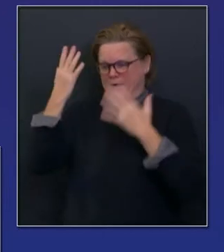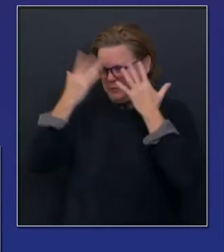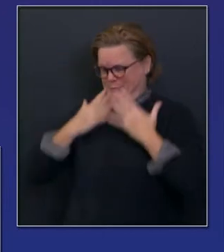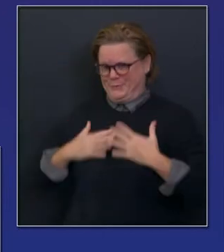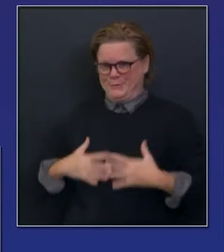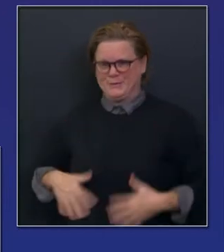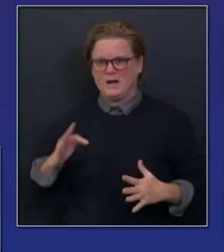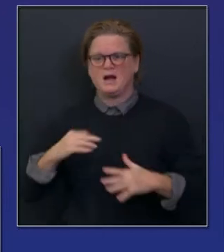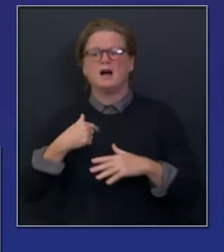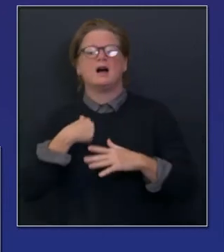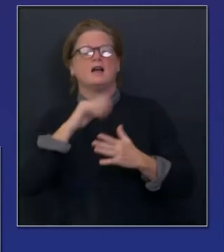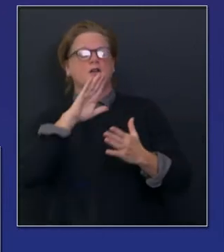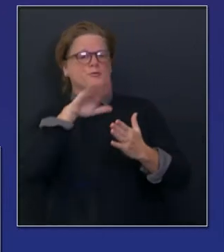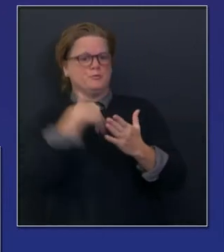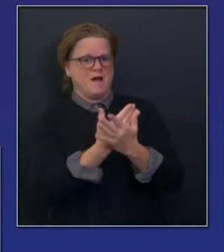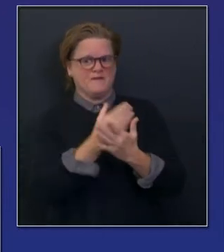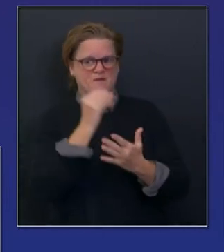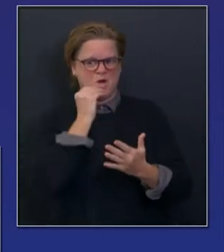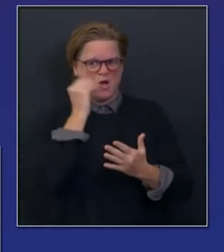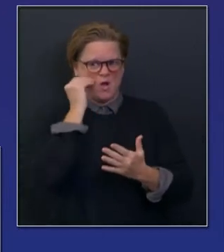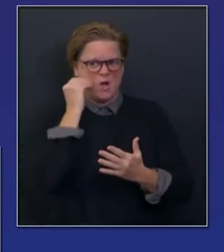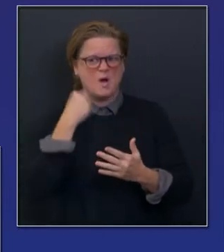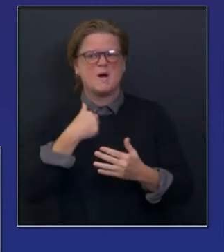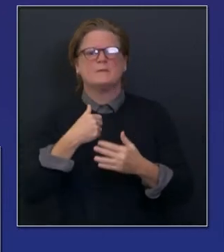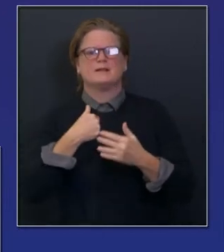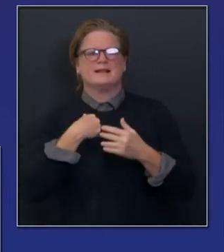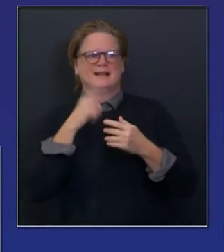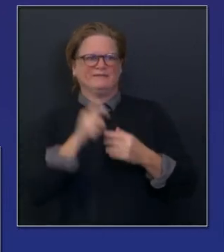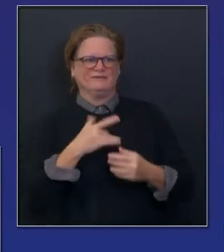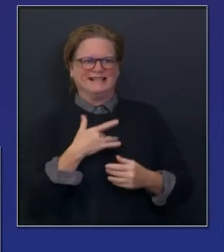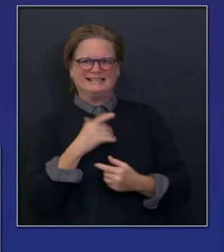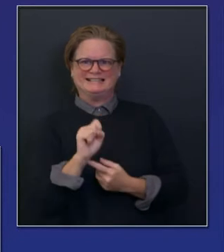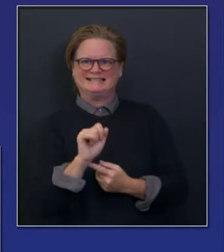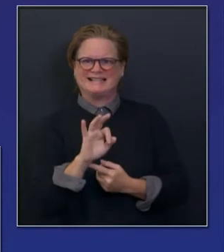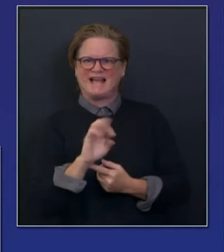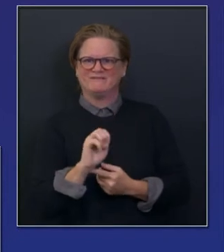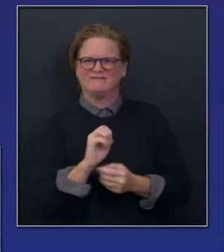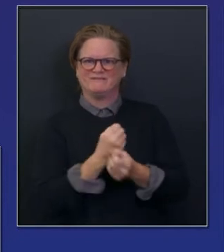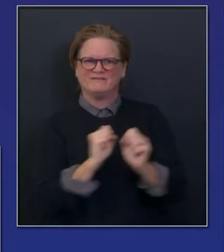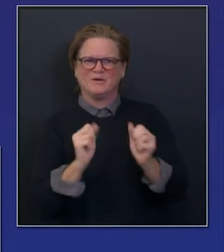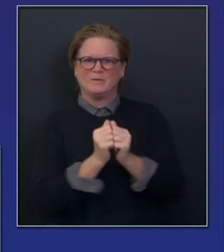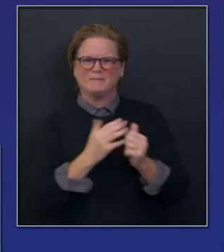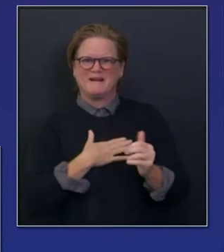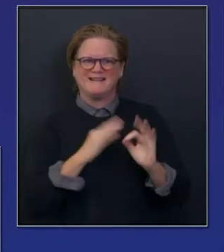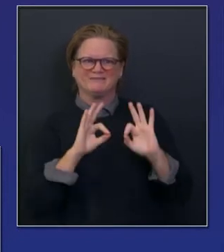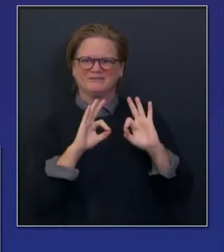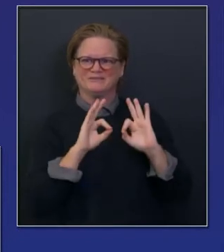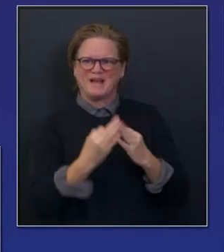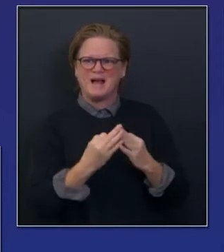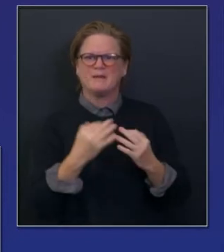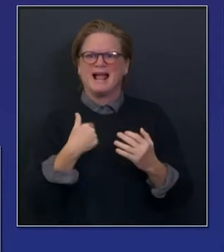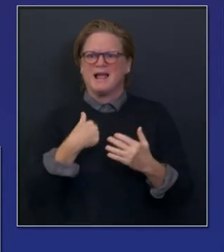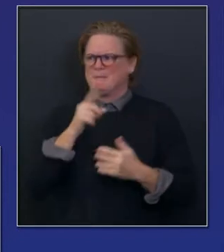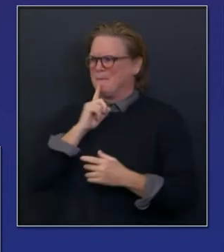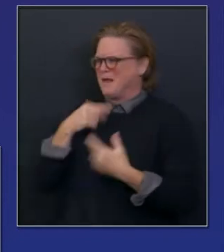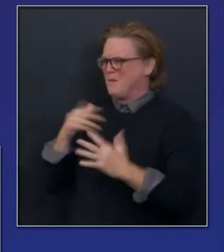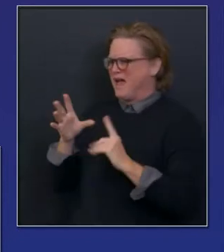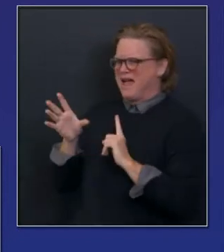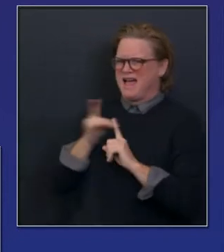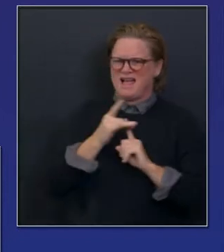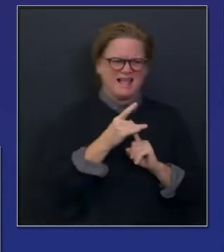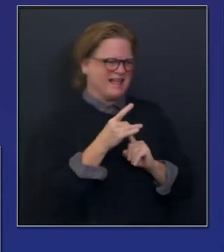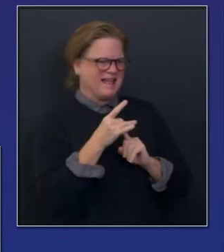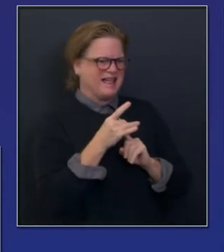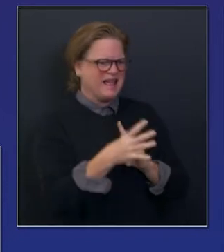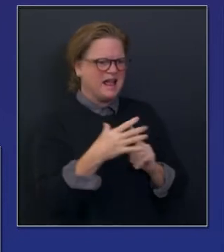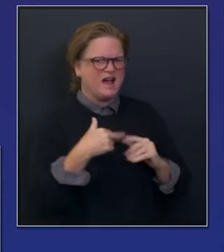casa. Un enfermero decía, desde marzo tenía una entrada aparte a mi hogar porque no quería exponer a mi familia. Y